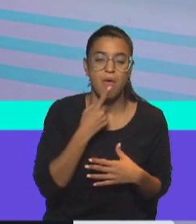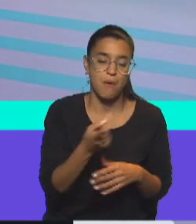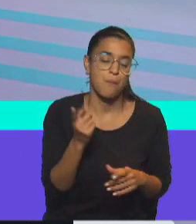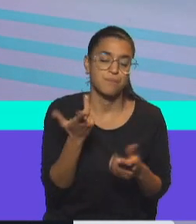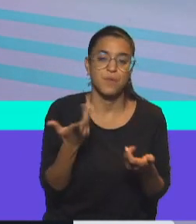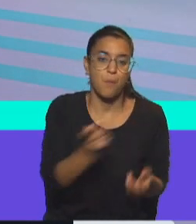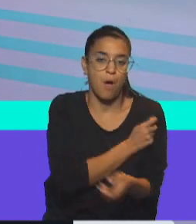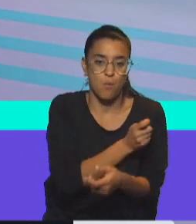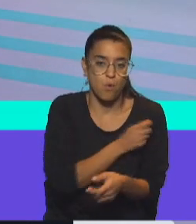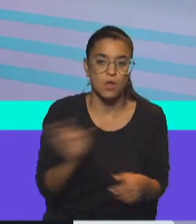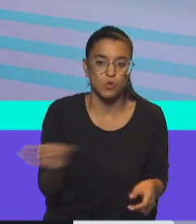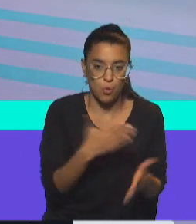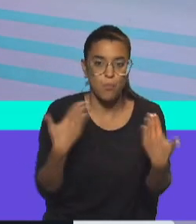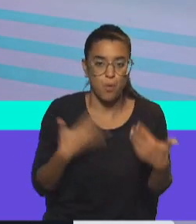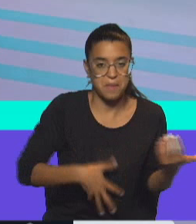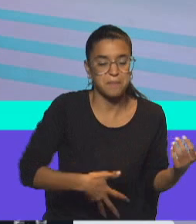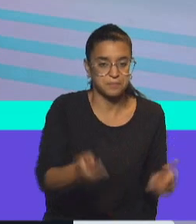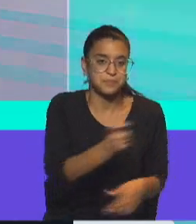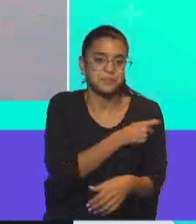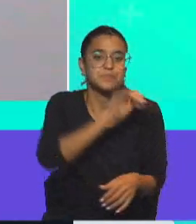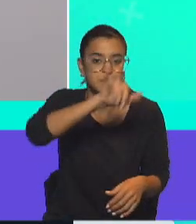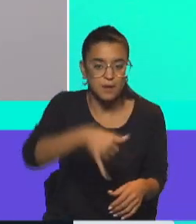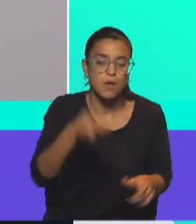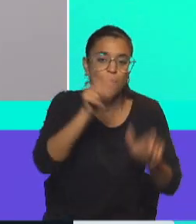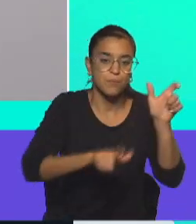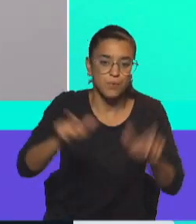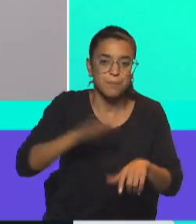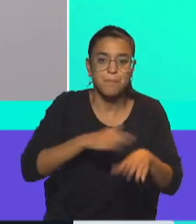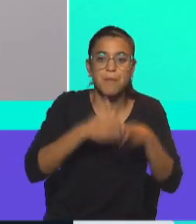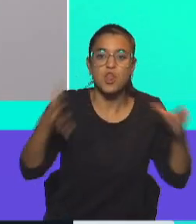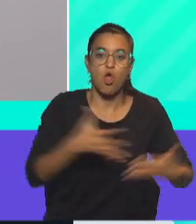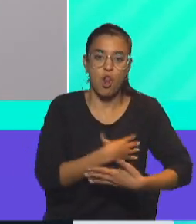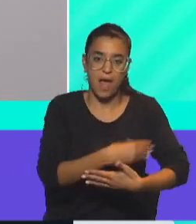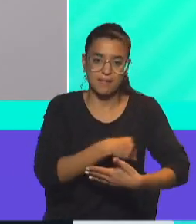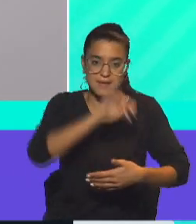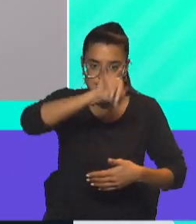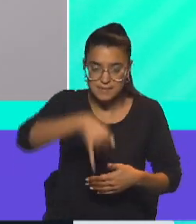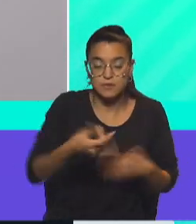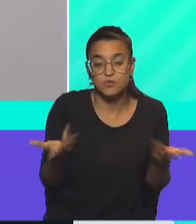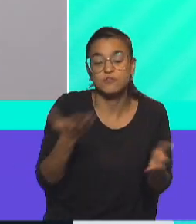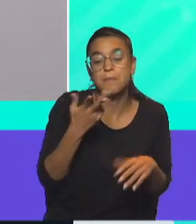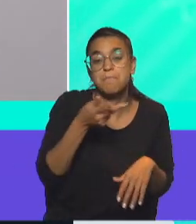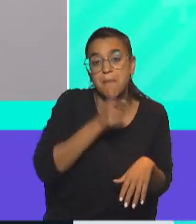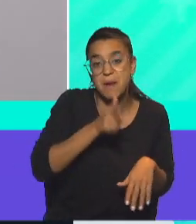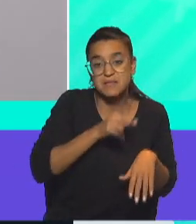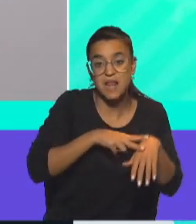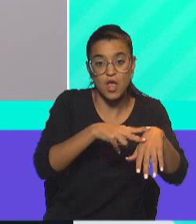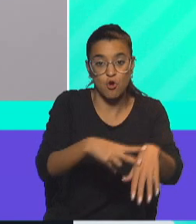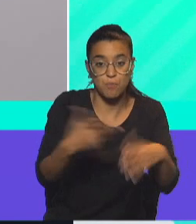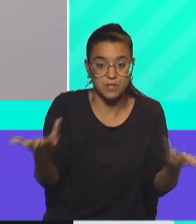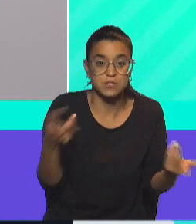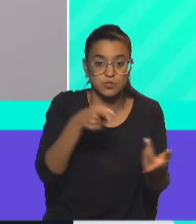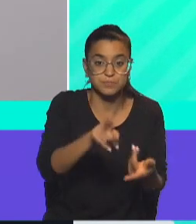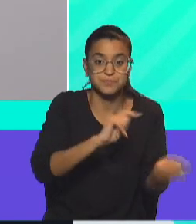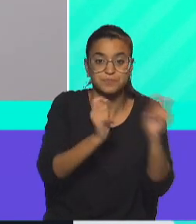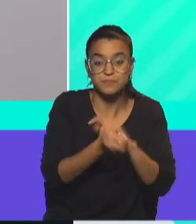que estamos usando podrían usarse en embarazadas y en mujeres en periodo de lactancia. Entonces creo que esta recomendación va a